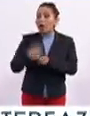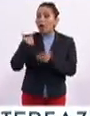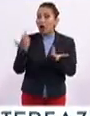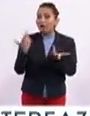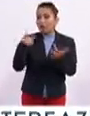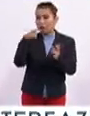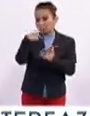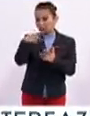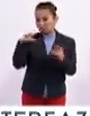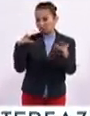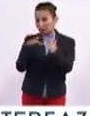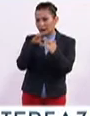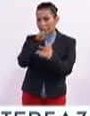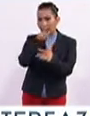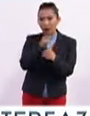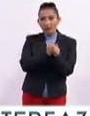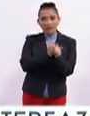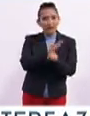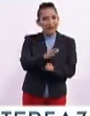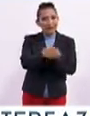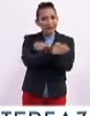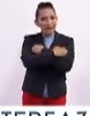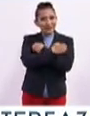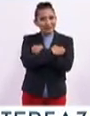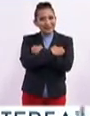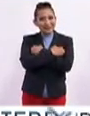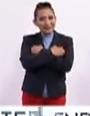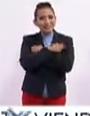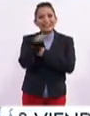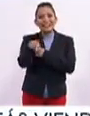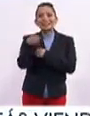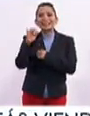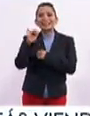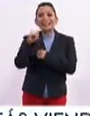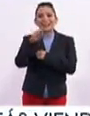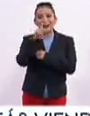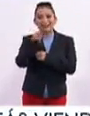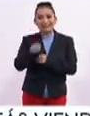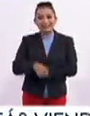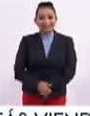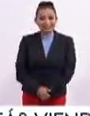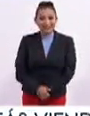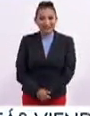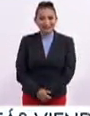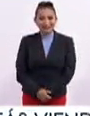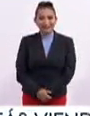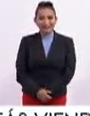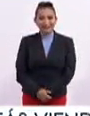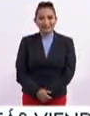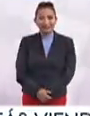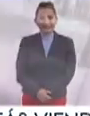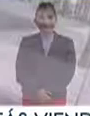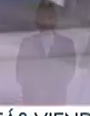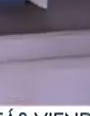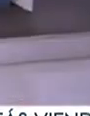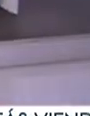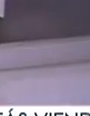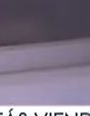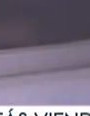el programa que te conecta con lo mejor de la información en educación. Esto es Interfaz.